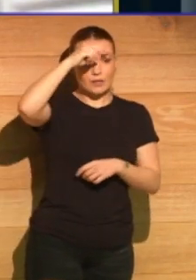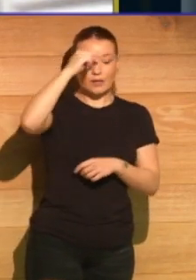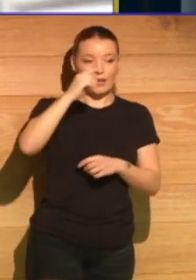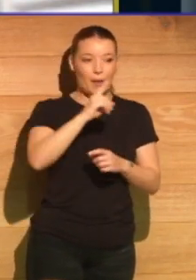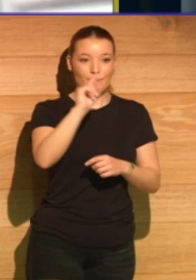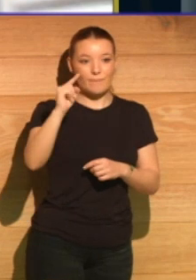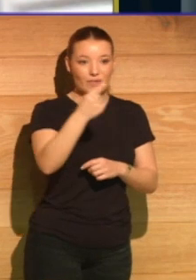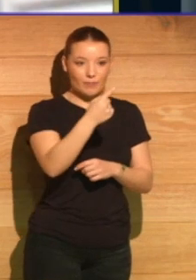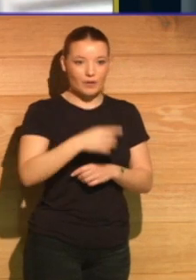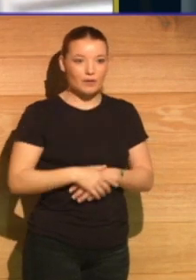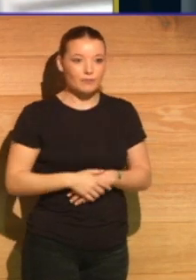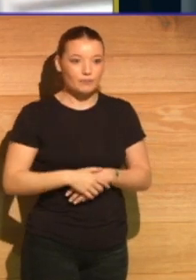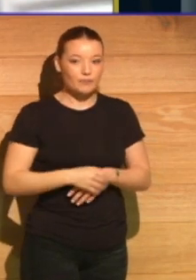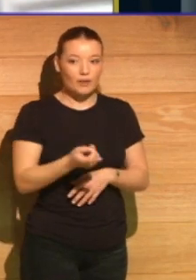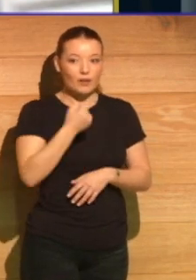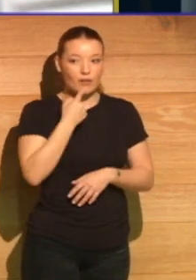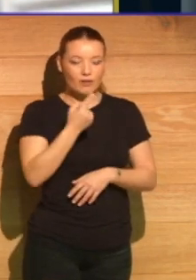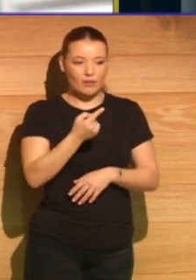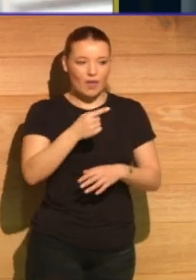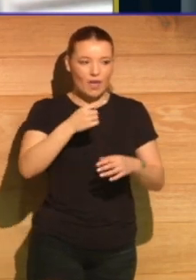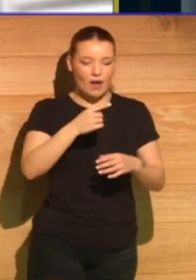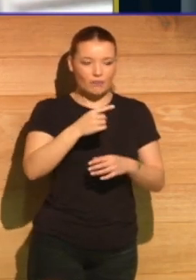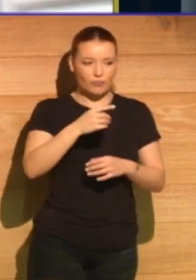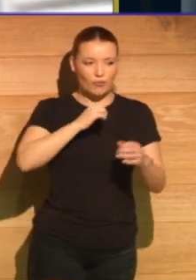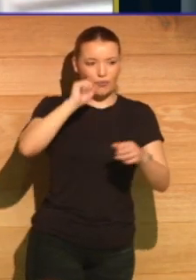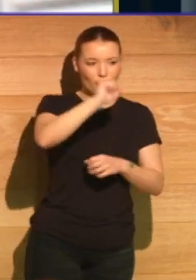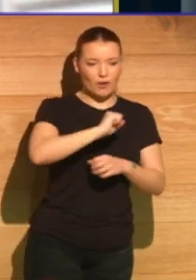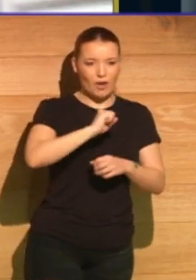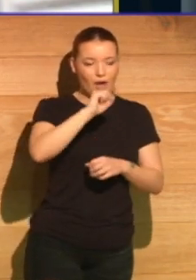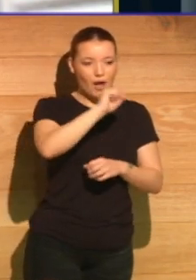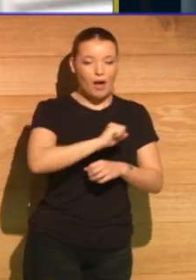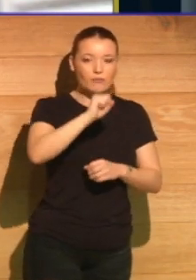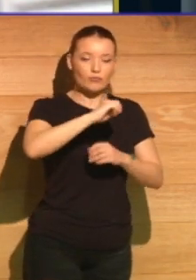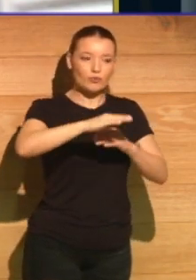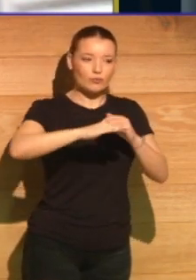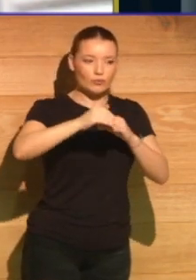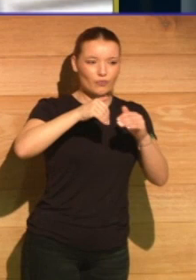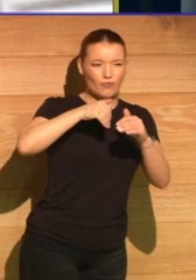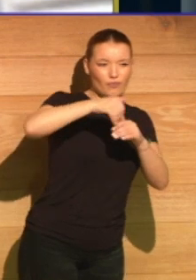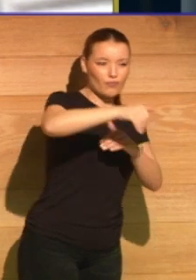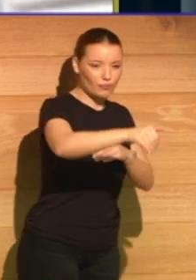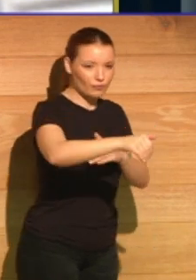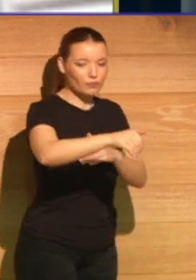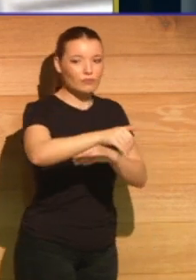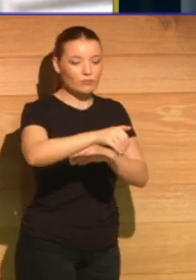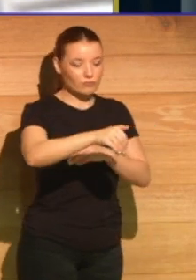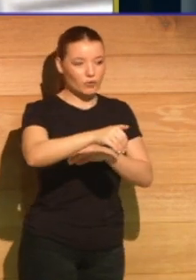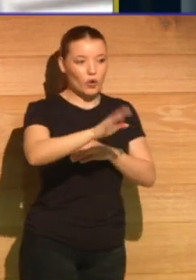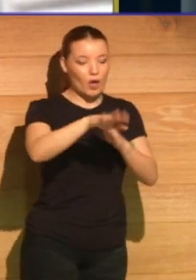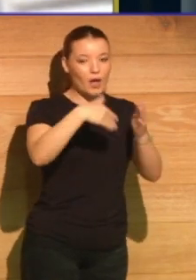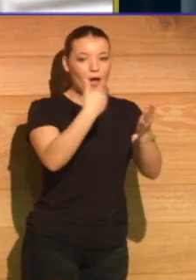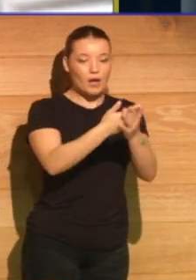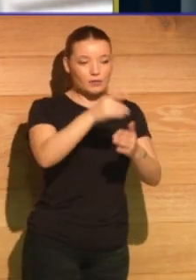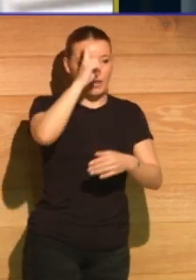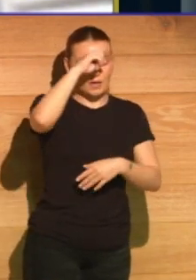que pasaron años hasta que llegó esa segunda catedrática. Hoy las mujeres siguen